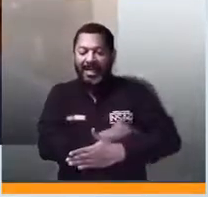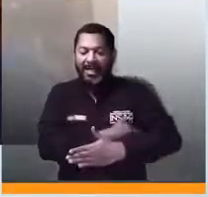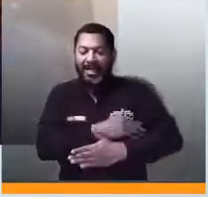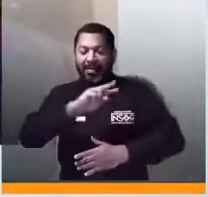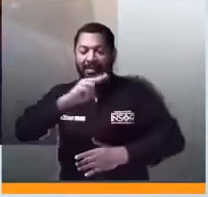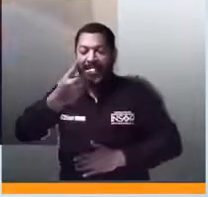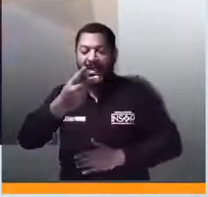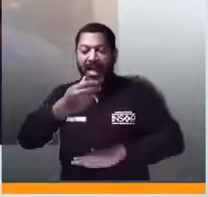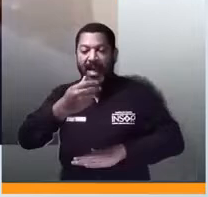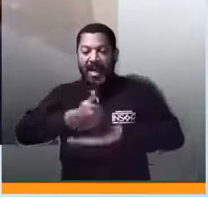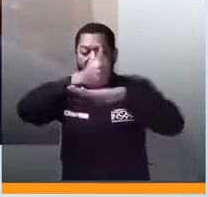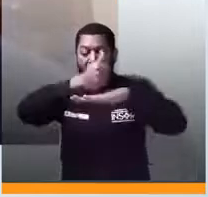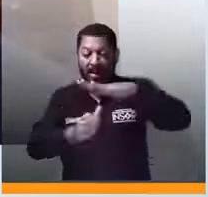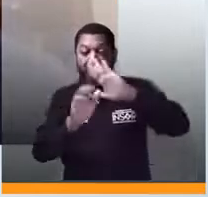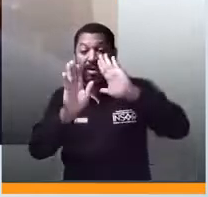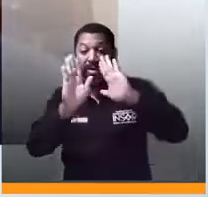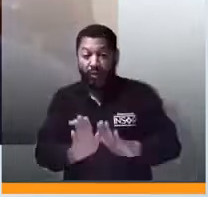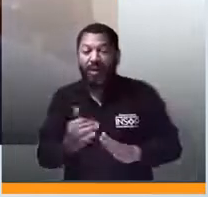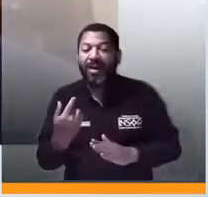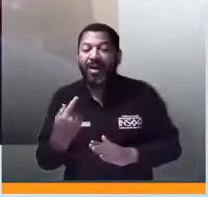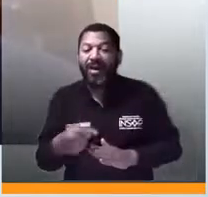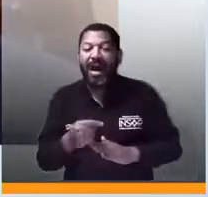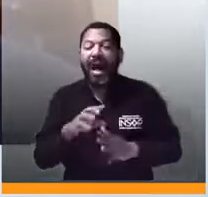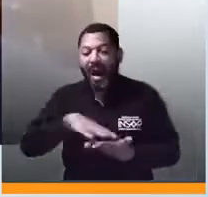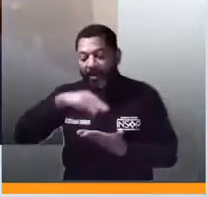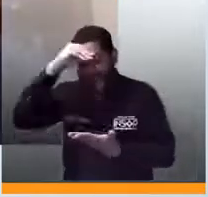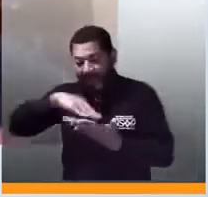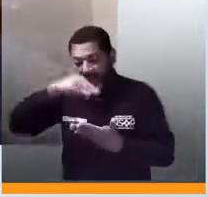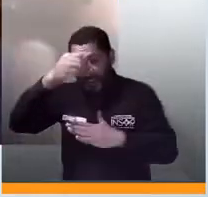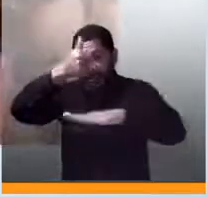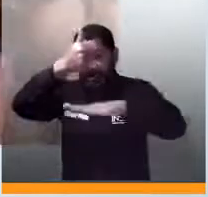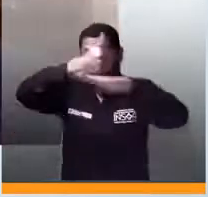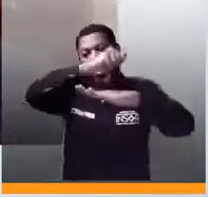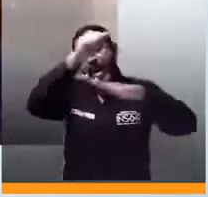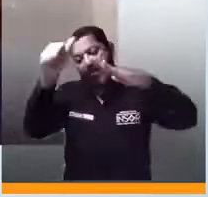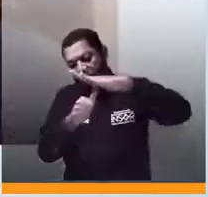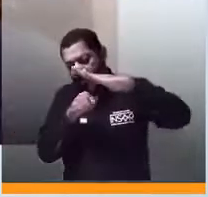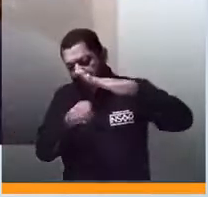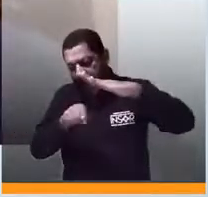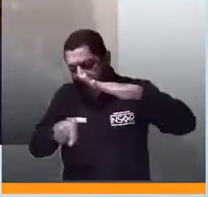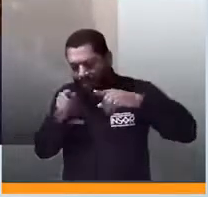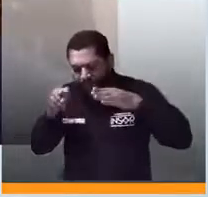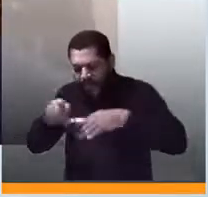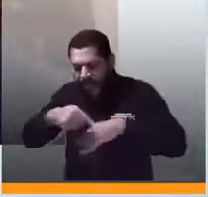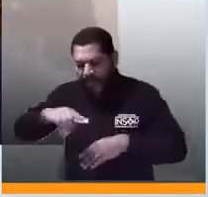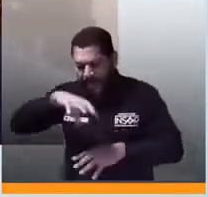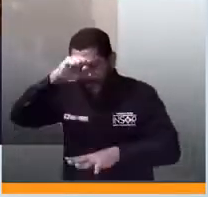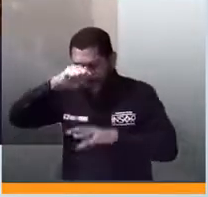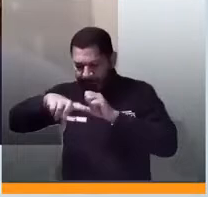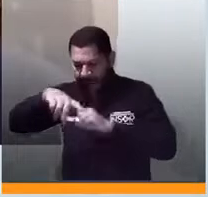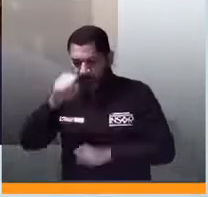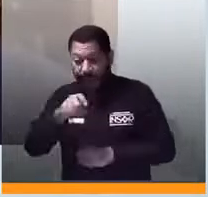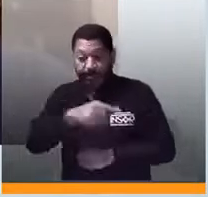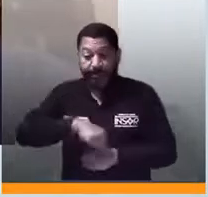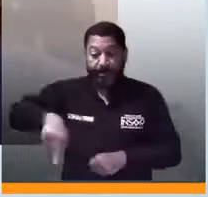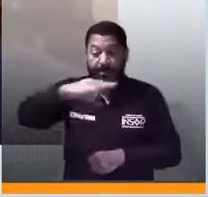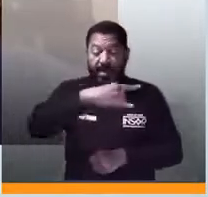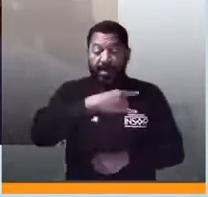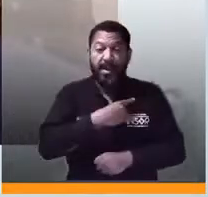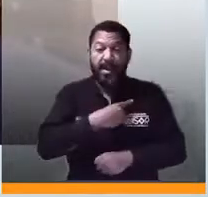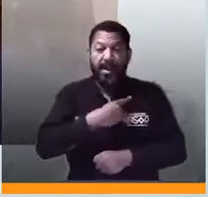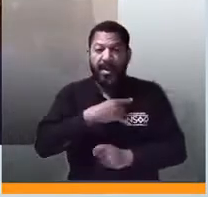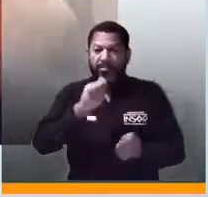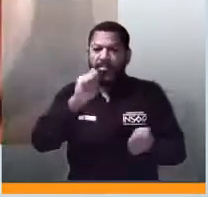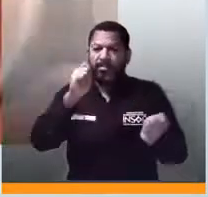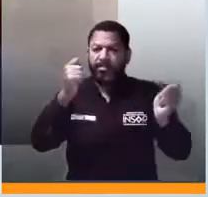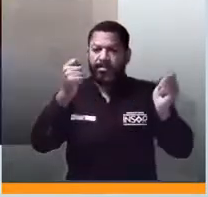el foco está allí, en el aprendizaje, y eso implica también unos cambios estructurales de la universidad.